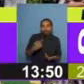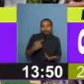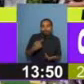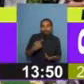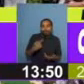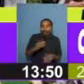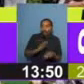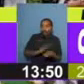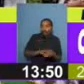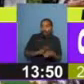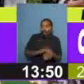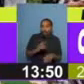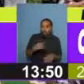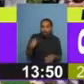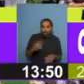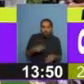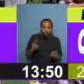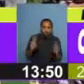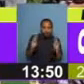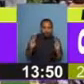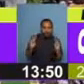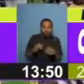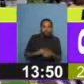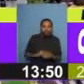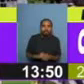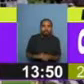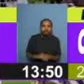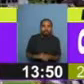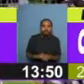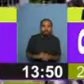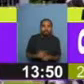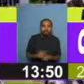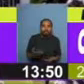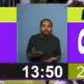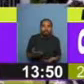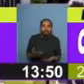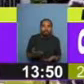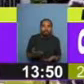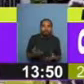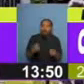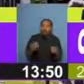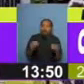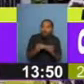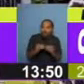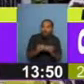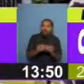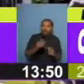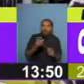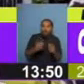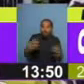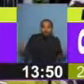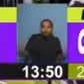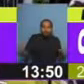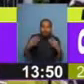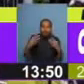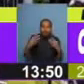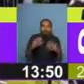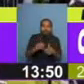del Frente Justicialista. Por ende, compañeros, compañeras y fundamentalmente